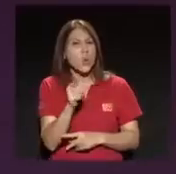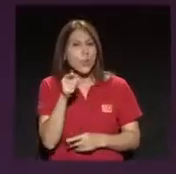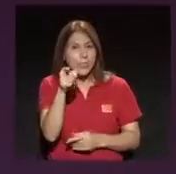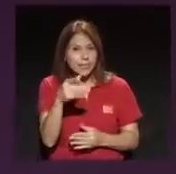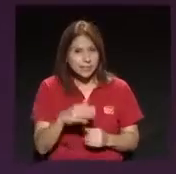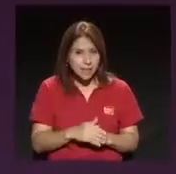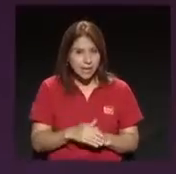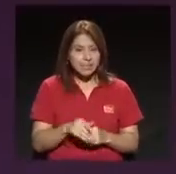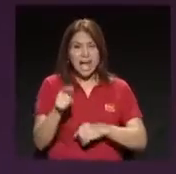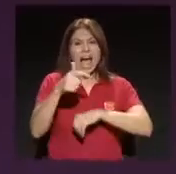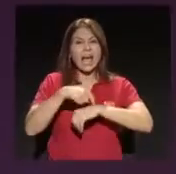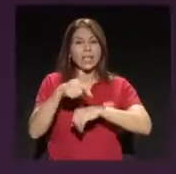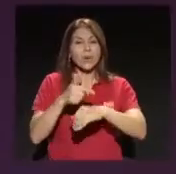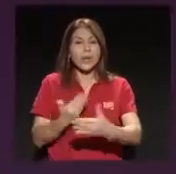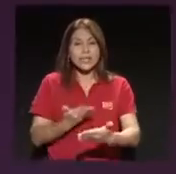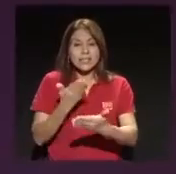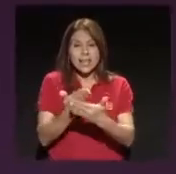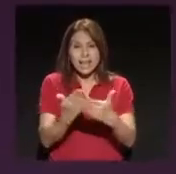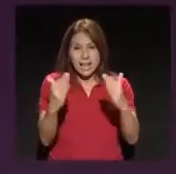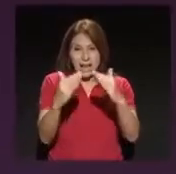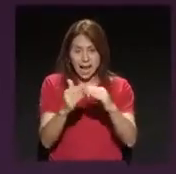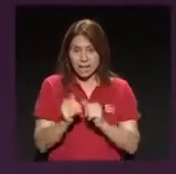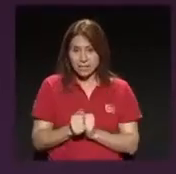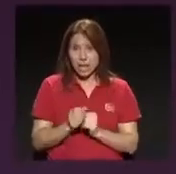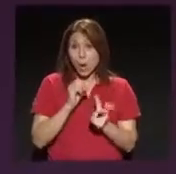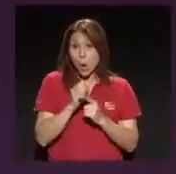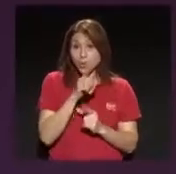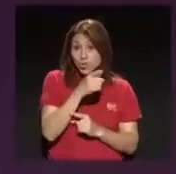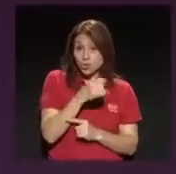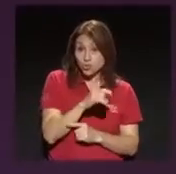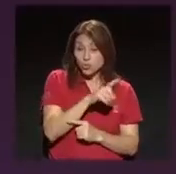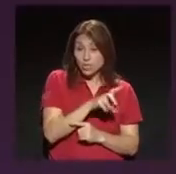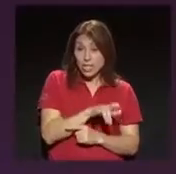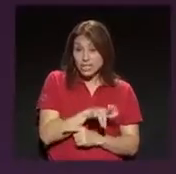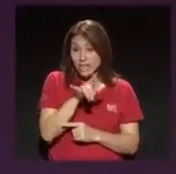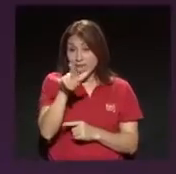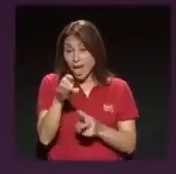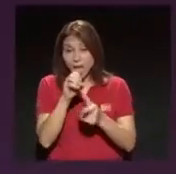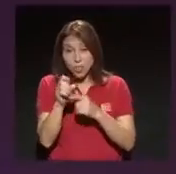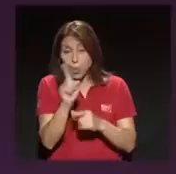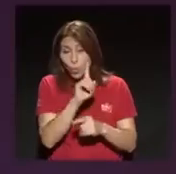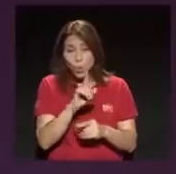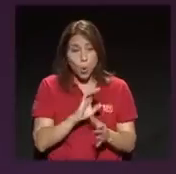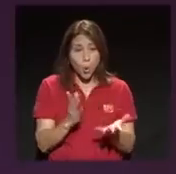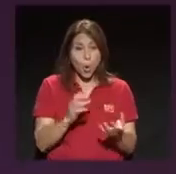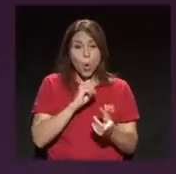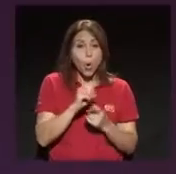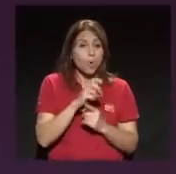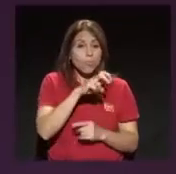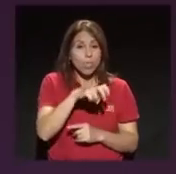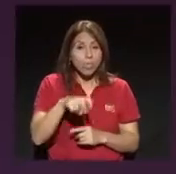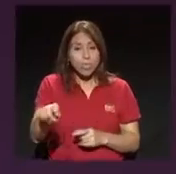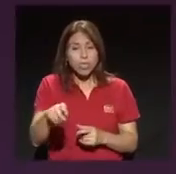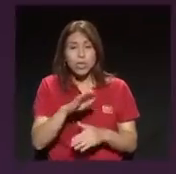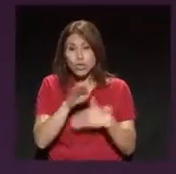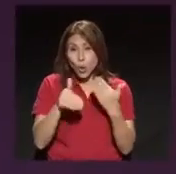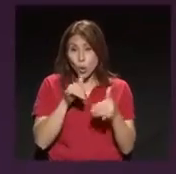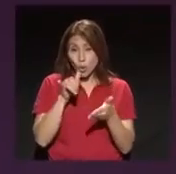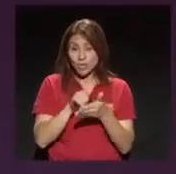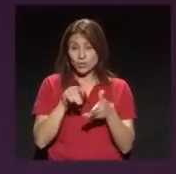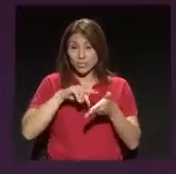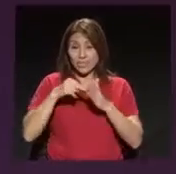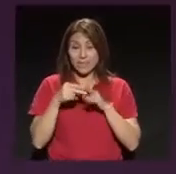casa, de si estás viajando, si no estás viajando, cómo viajas, todo ese tipo de cosas, ¿verdad? Cuando se hace vigilancia,